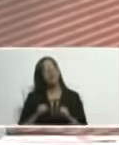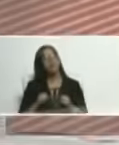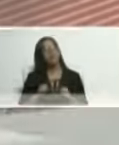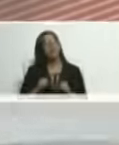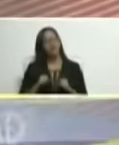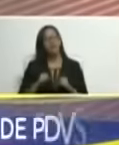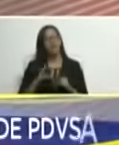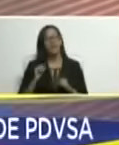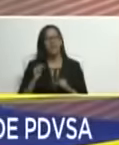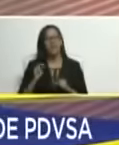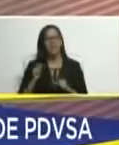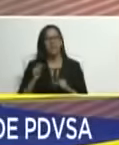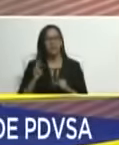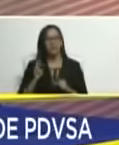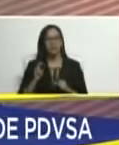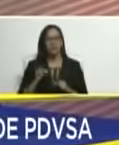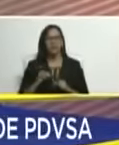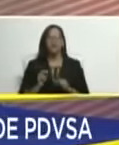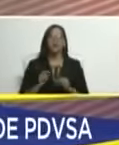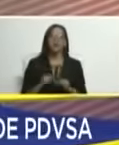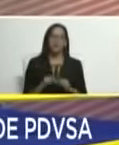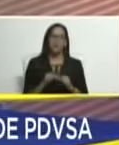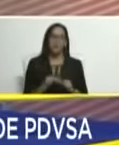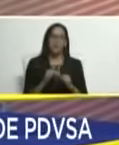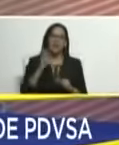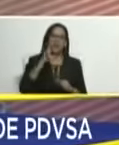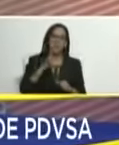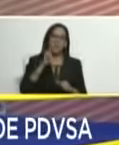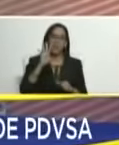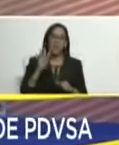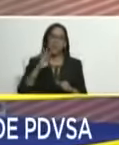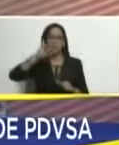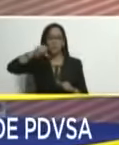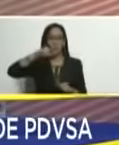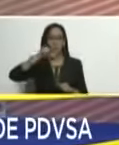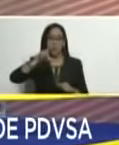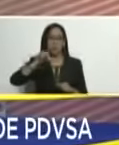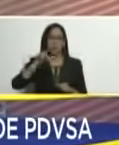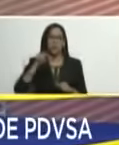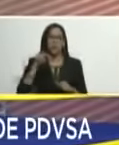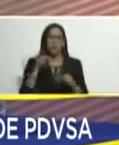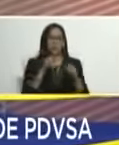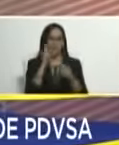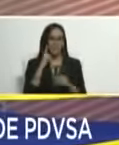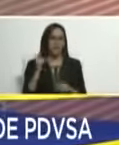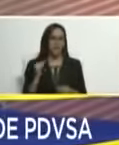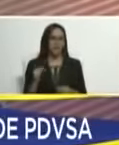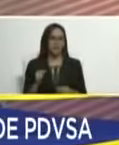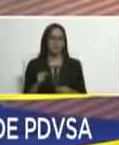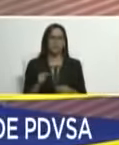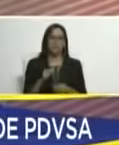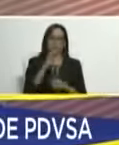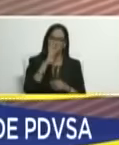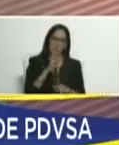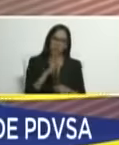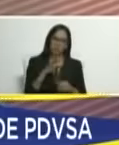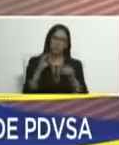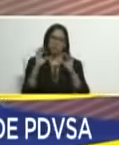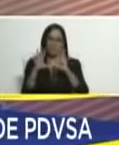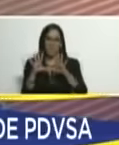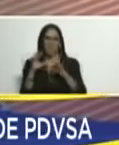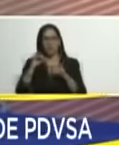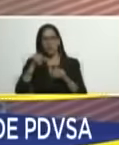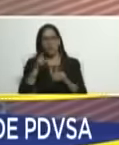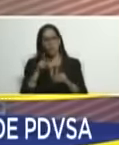Qatar. Continuaron el 3 y 4 de junio en Milán, Italia. El 8 y 10 de julio en